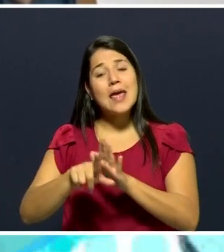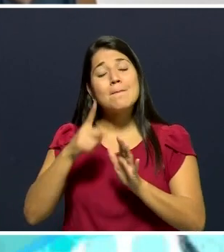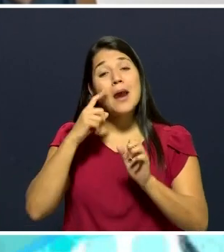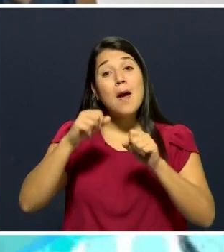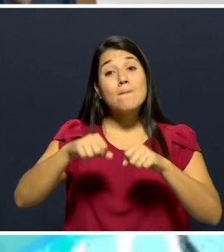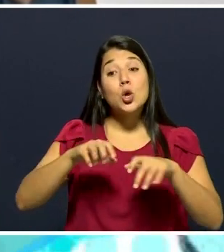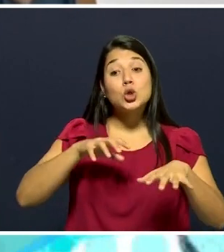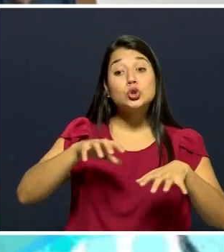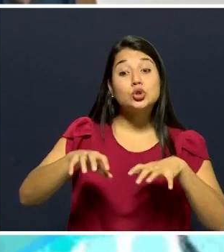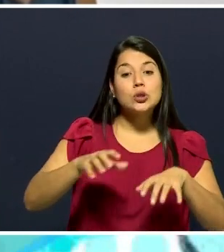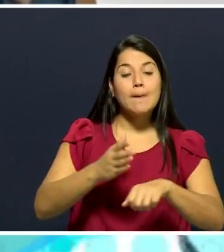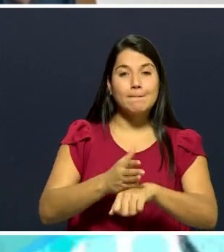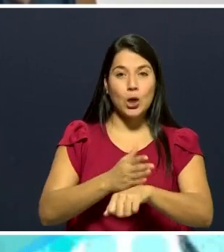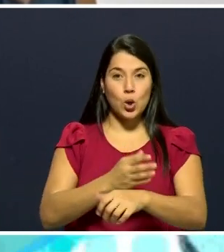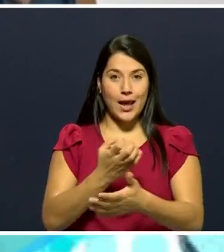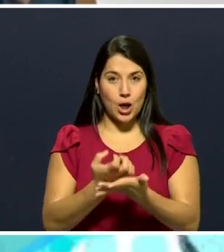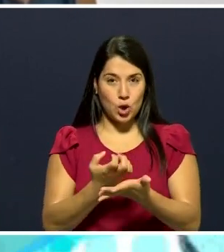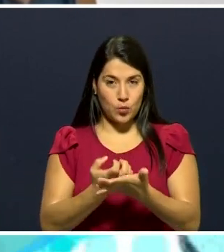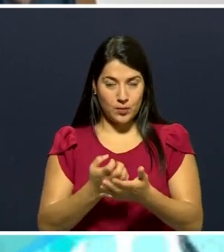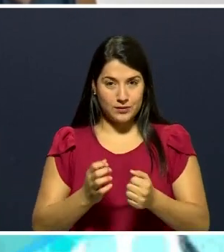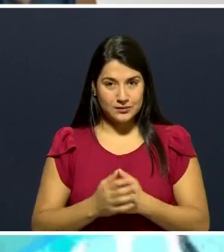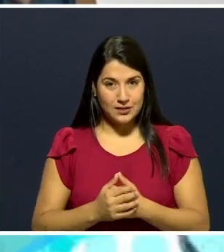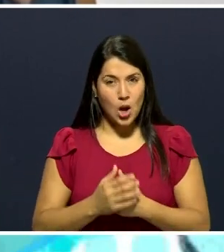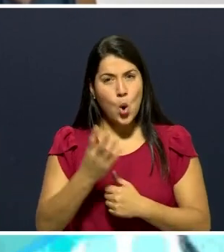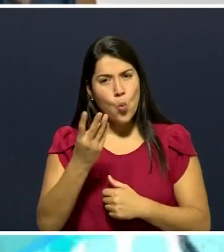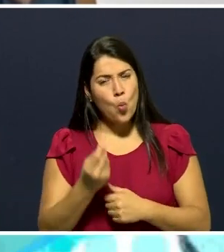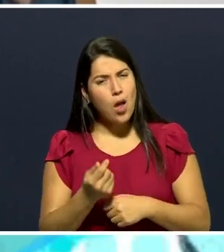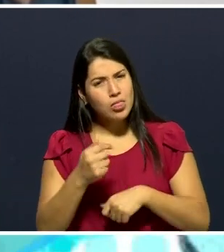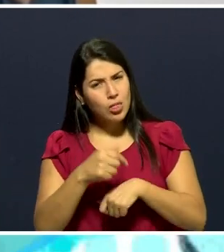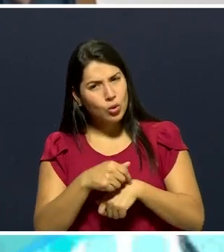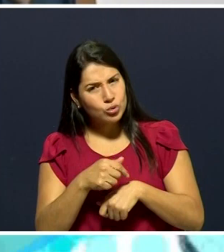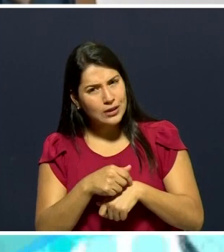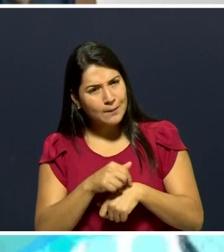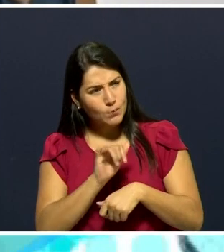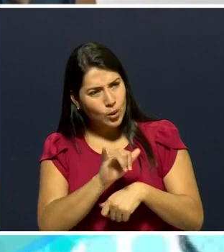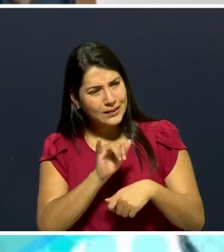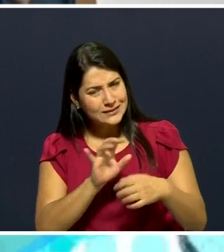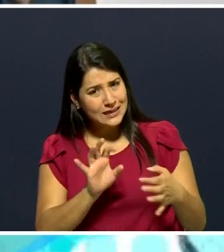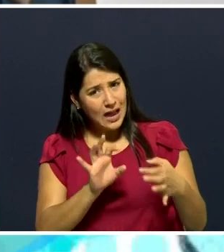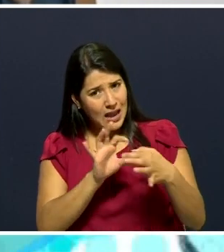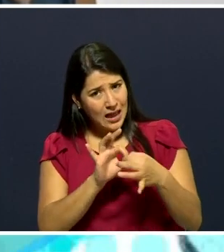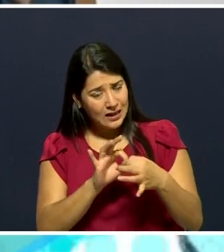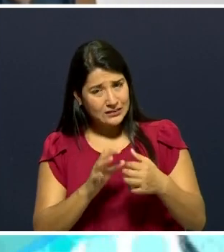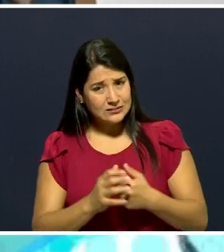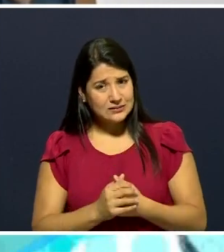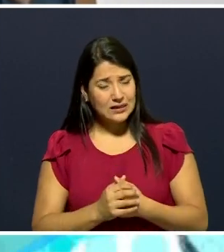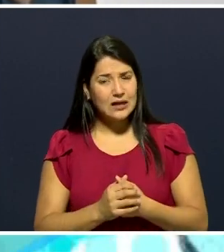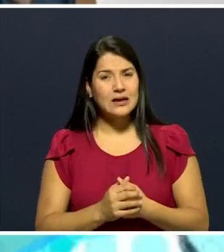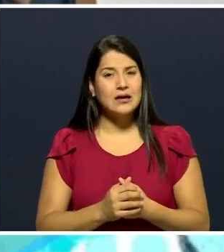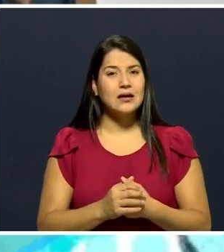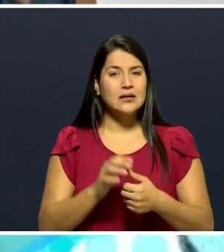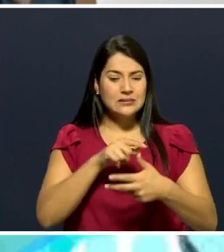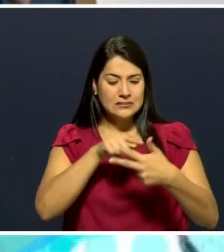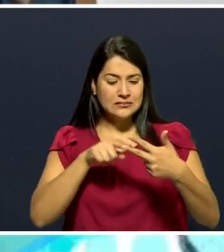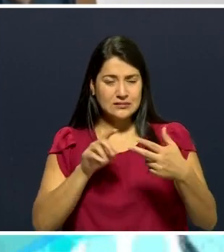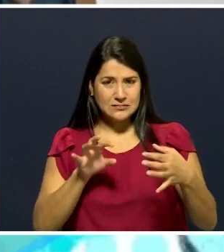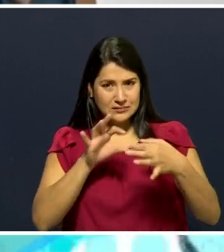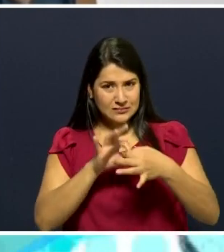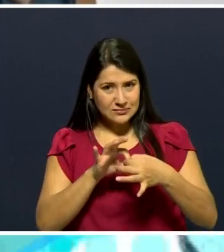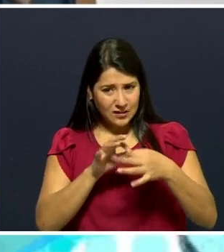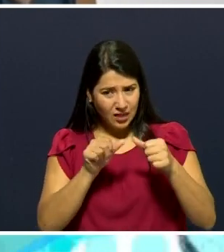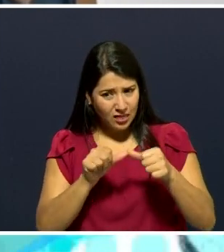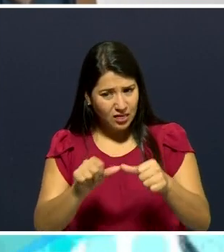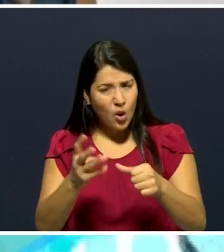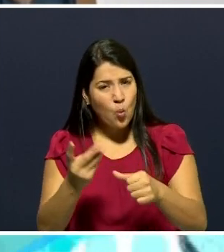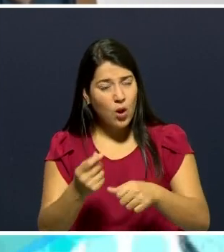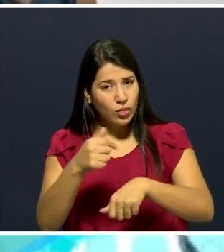economía. ¿Cuán duradera será esta alianza? Hay como una especie en el aire de mandato